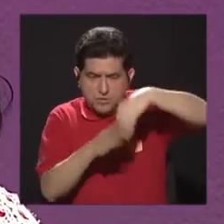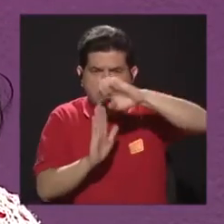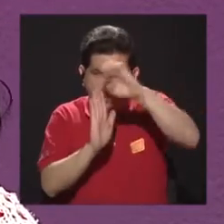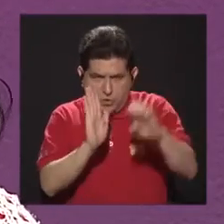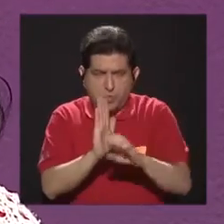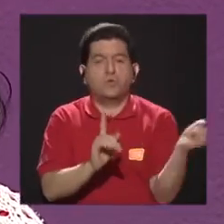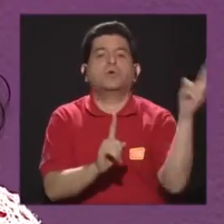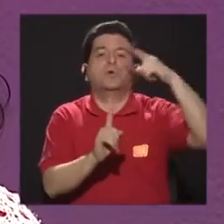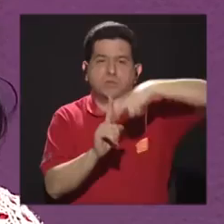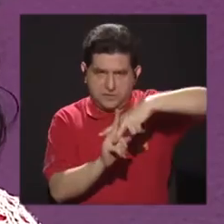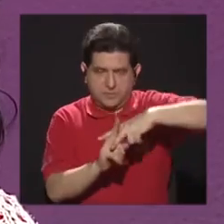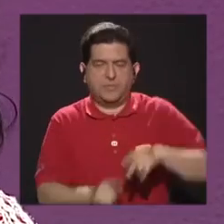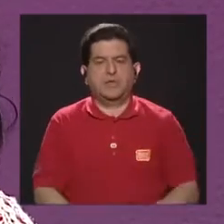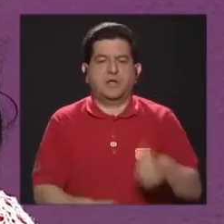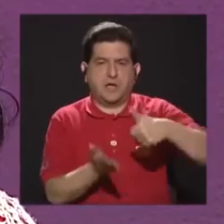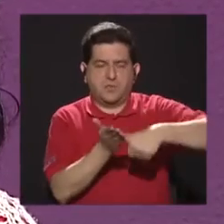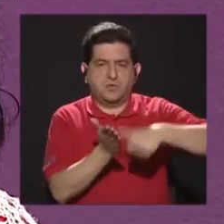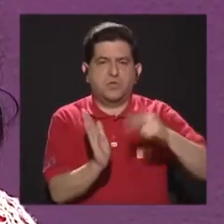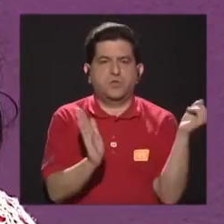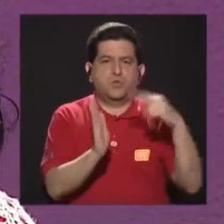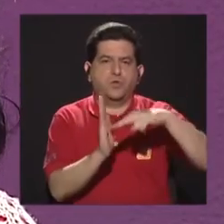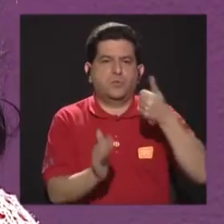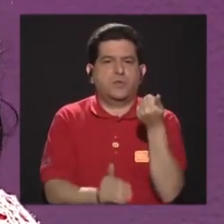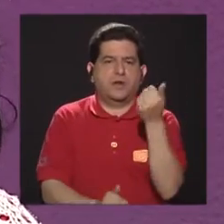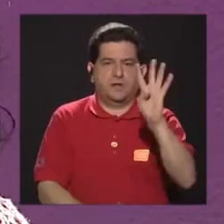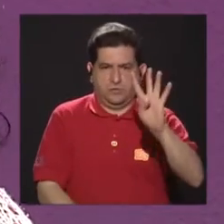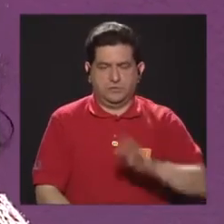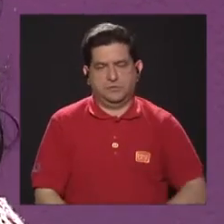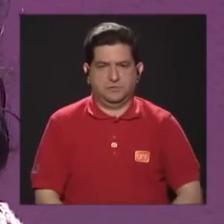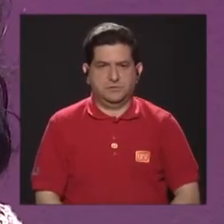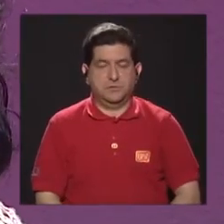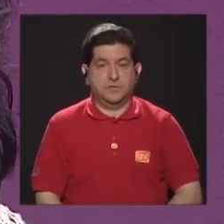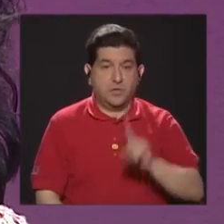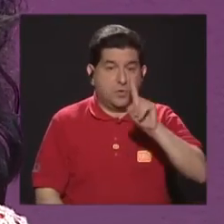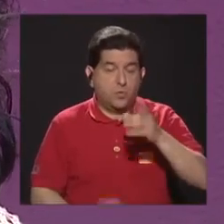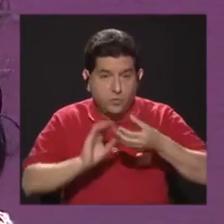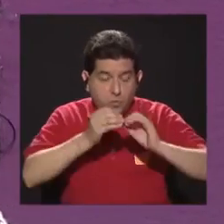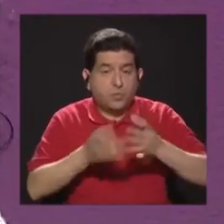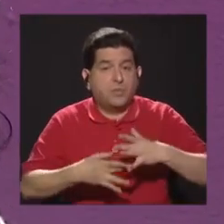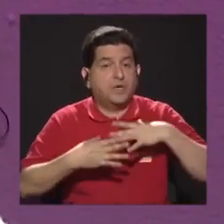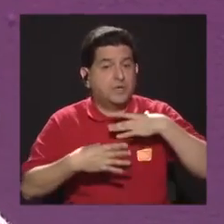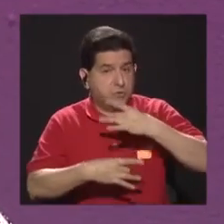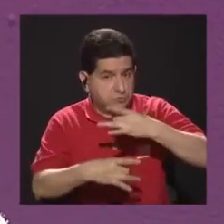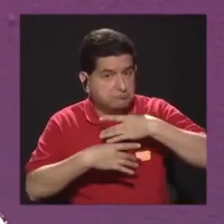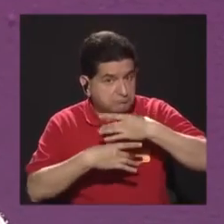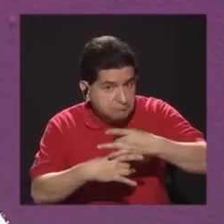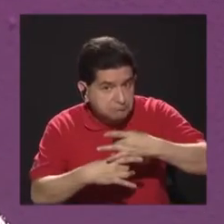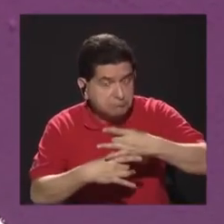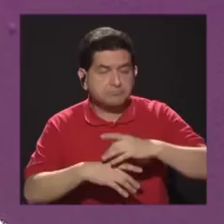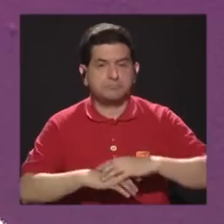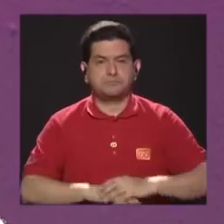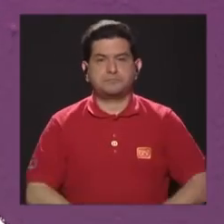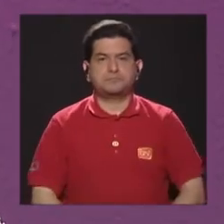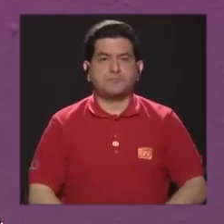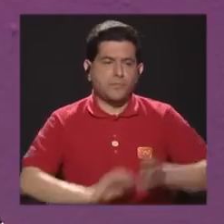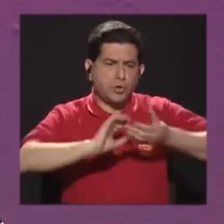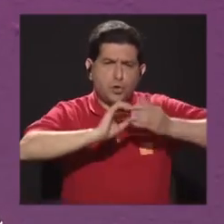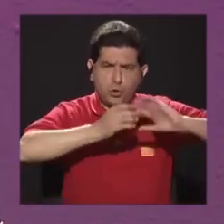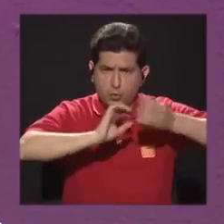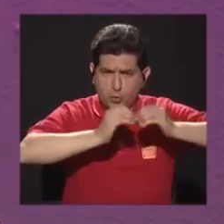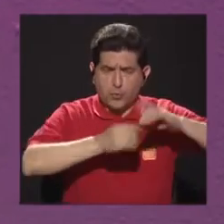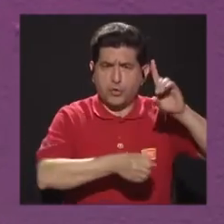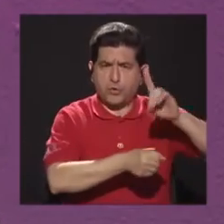estatuto y se aplica en las elecciones de 2014. Inclusive un dato curioso es que el número